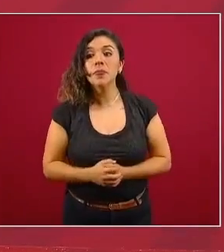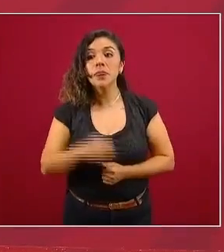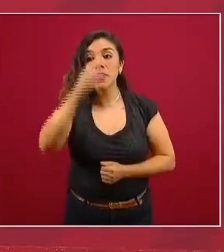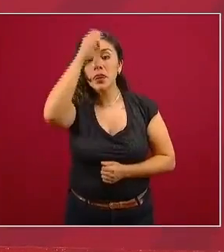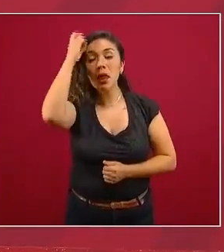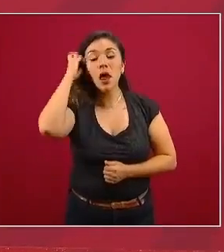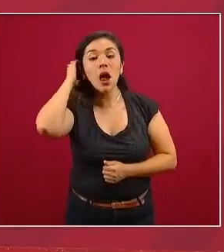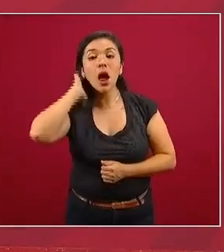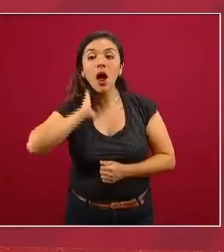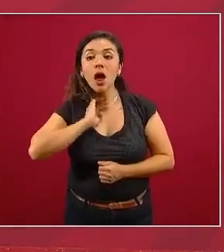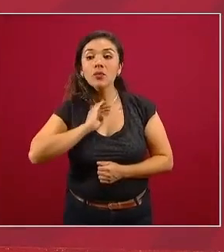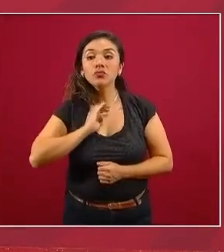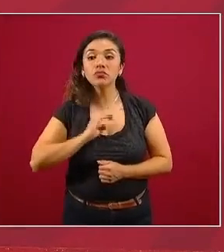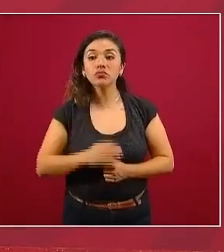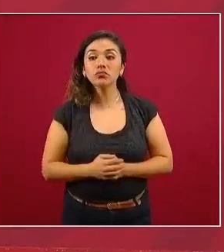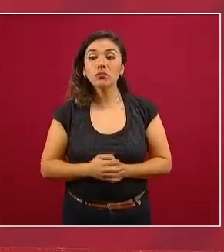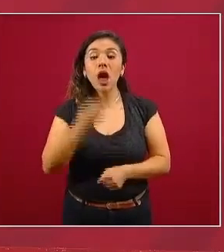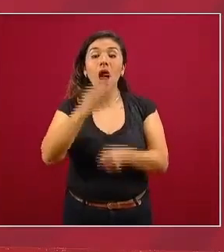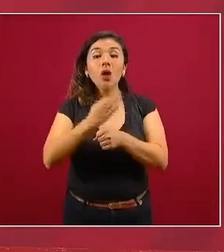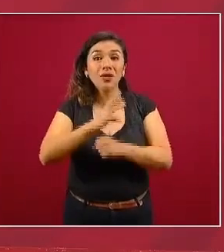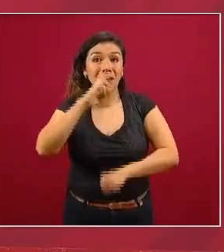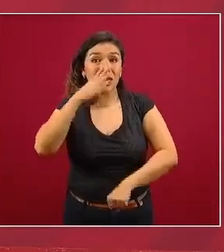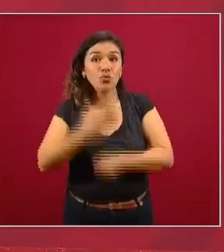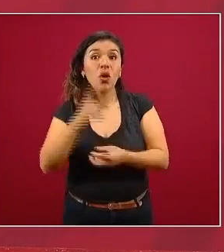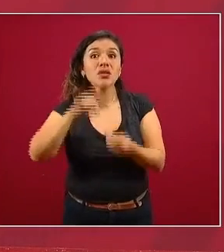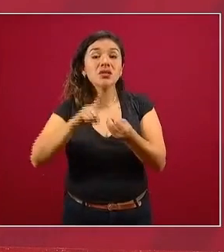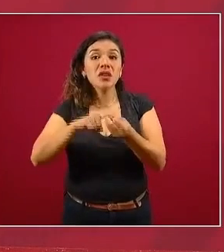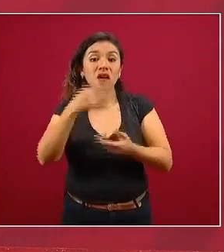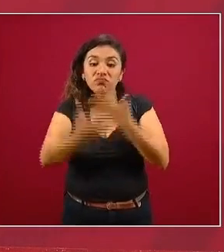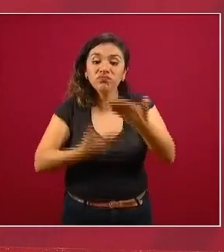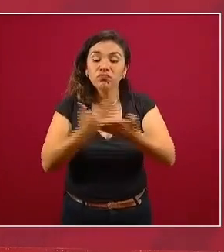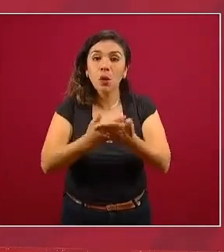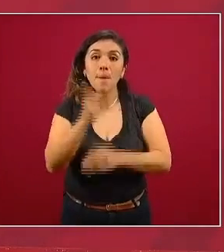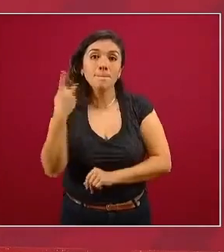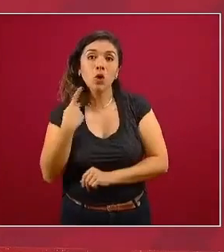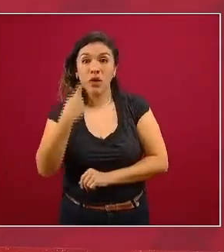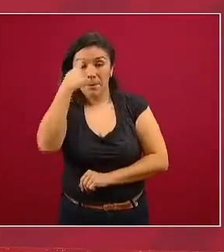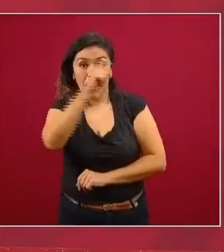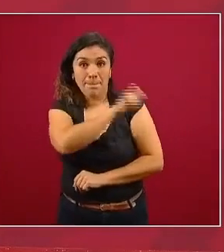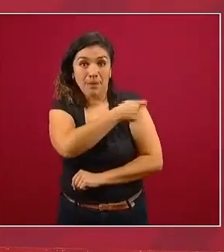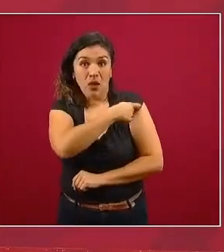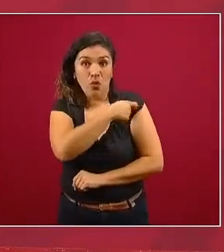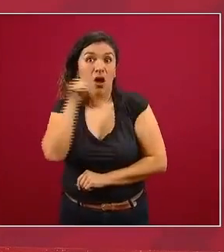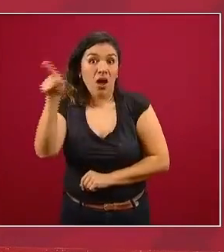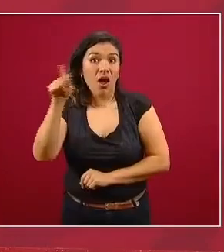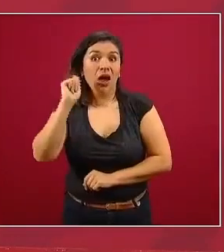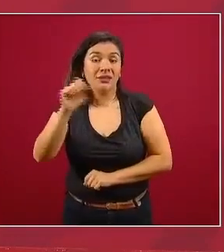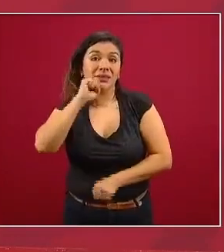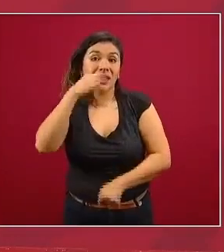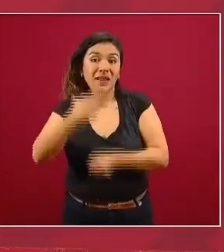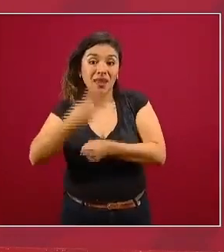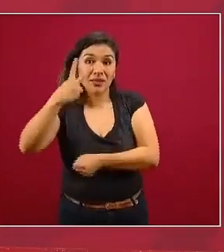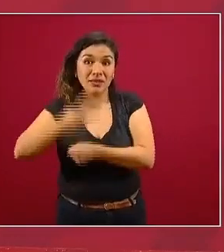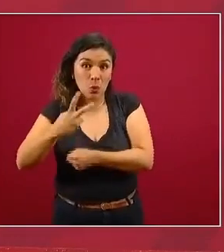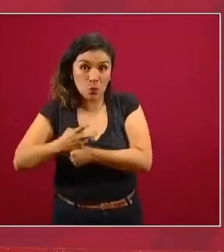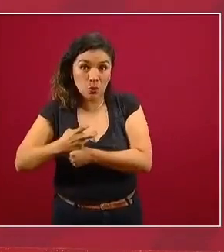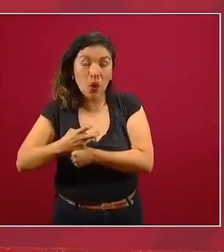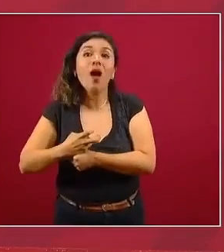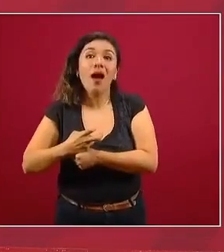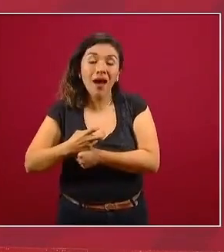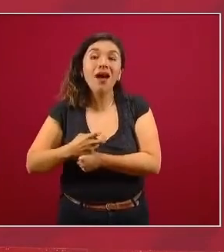Dado que la responsabilidad de proponer las políticas de vacunación le corresponde a la subsecretaría y dado